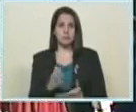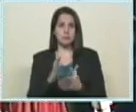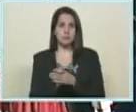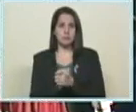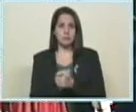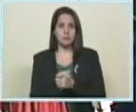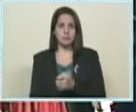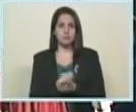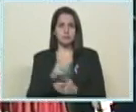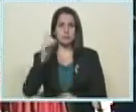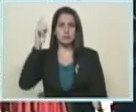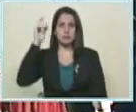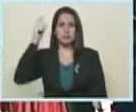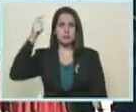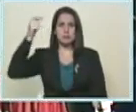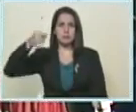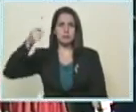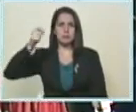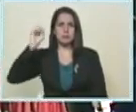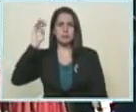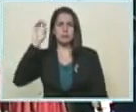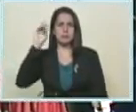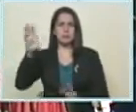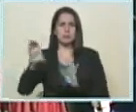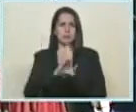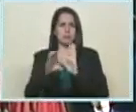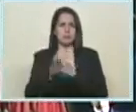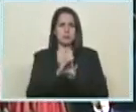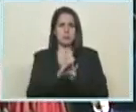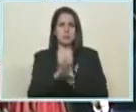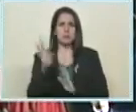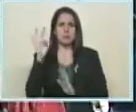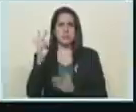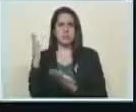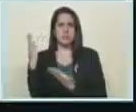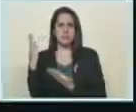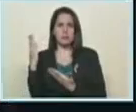Compañero constituyente Francisco Amelías, gobernador